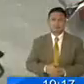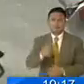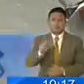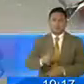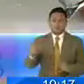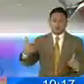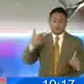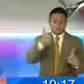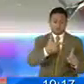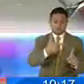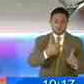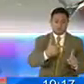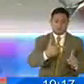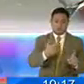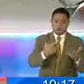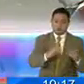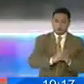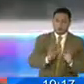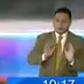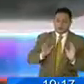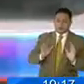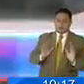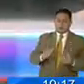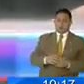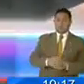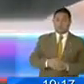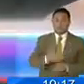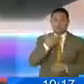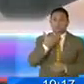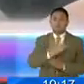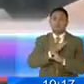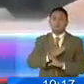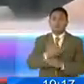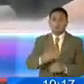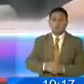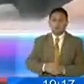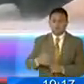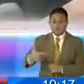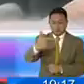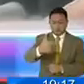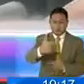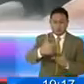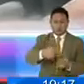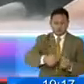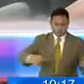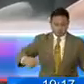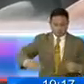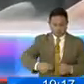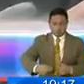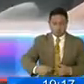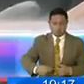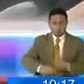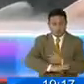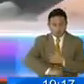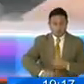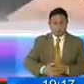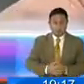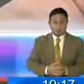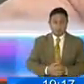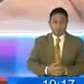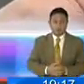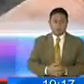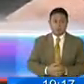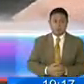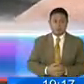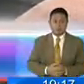tipo de objeto, a cualquiera lo puede amedrentar. ¿Cómo le va a defender a Pendlendi que esa cosa y aparte cuchillo, todo eso le asaltan? Le sorprende un rato,